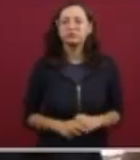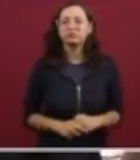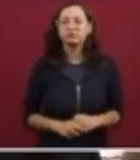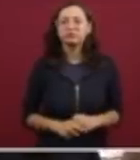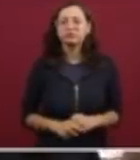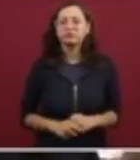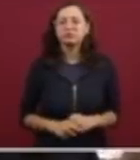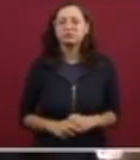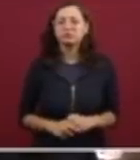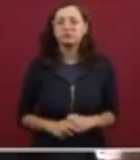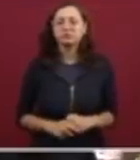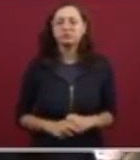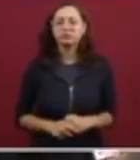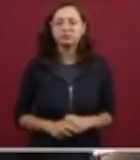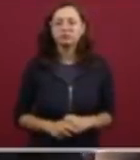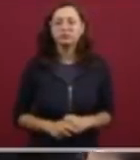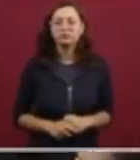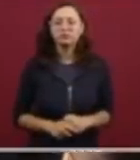A ver, sí.